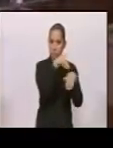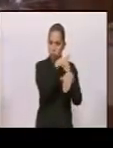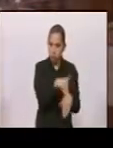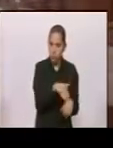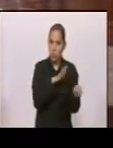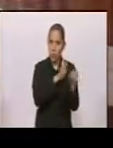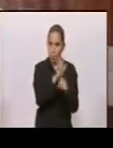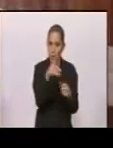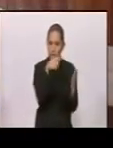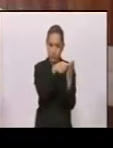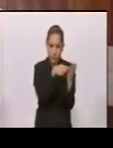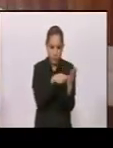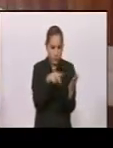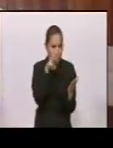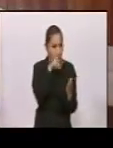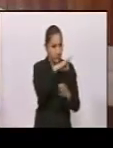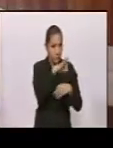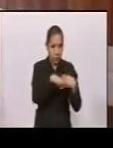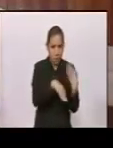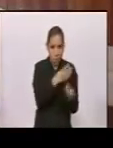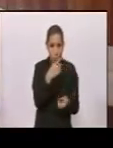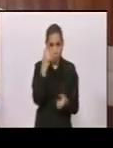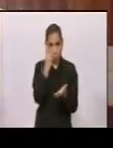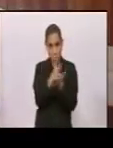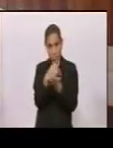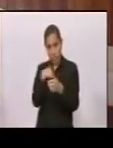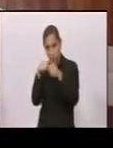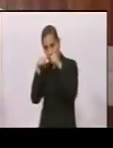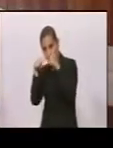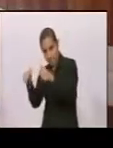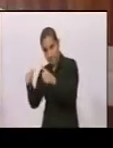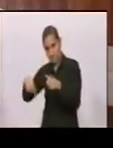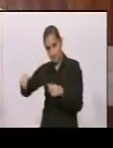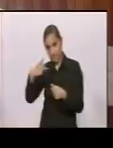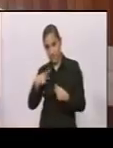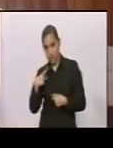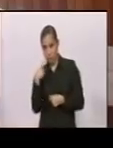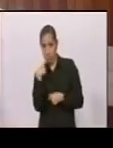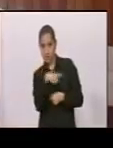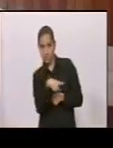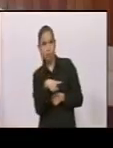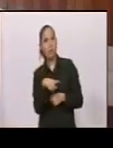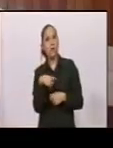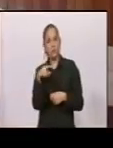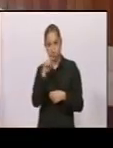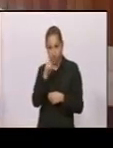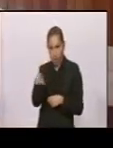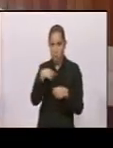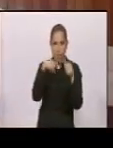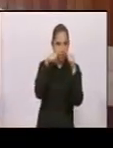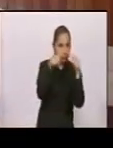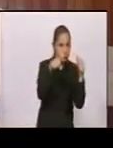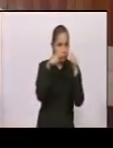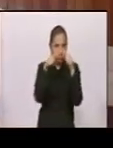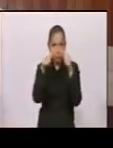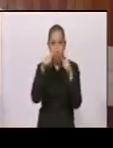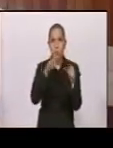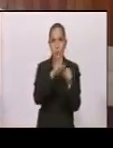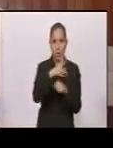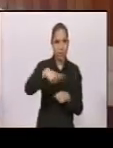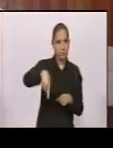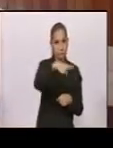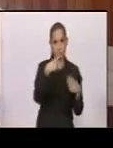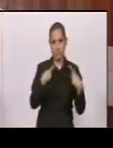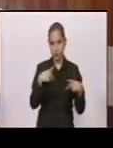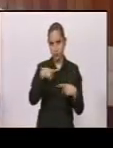político-electorales no solo de los contendientes, sino de la ciudadanía. Ello hizo